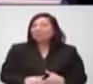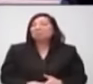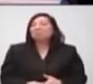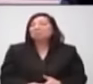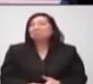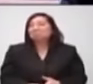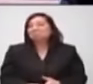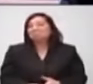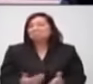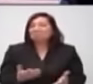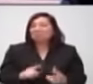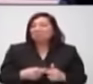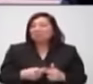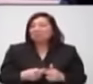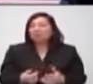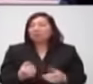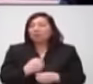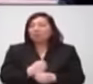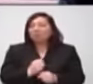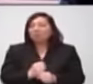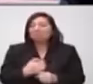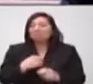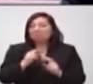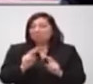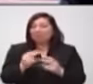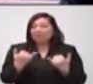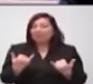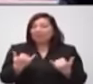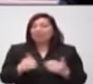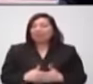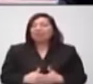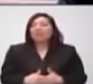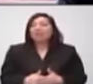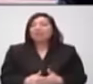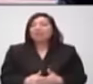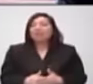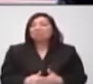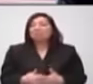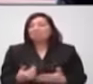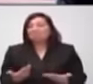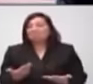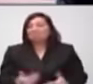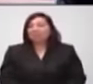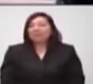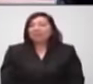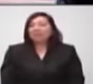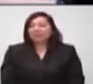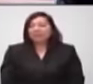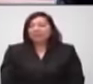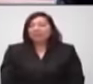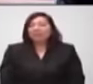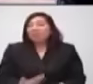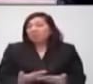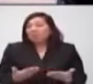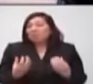estaremos ya dando inicio a esta obra que podemos verla acá. Ya es una prácticamente una